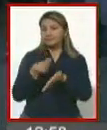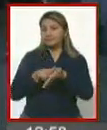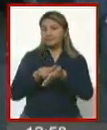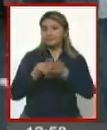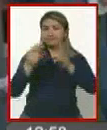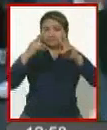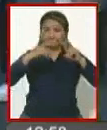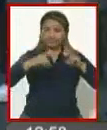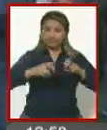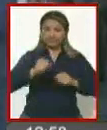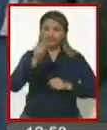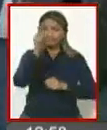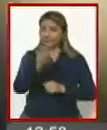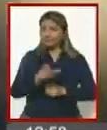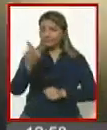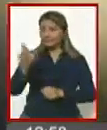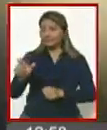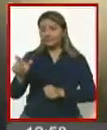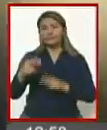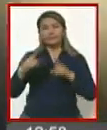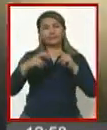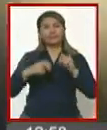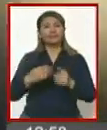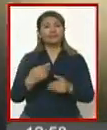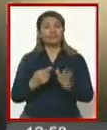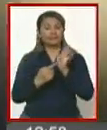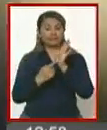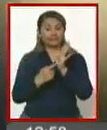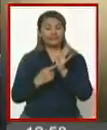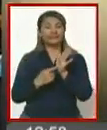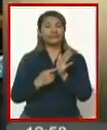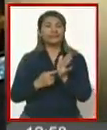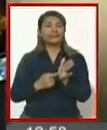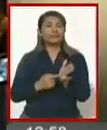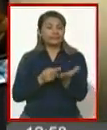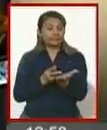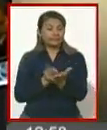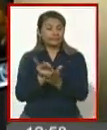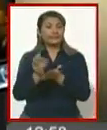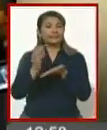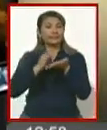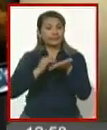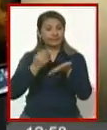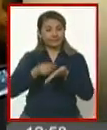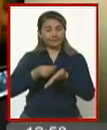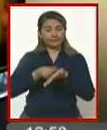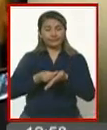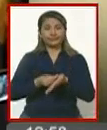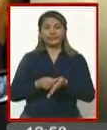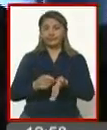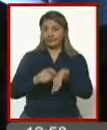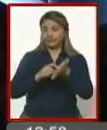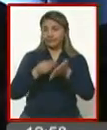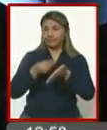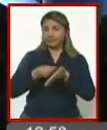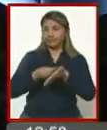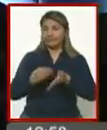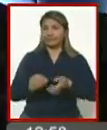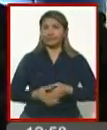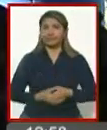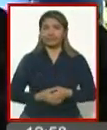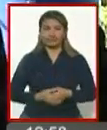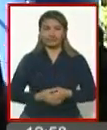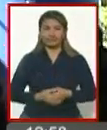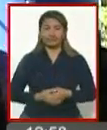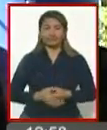un análisis con el Ministerio de Economía. Entonces ellos tienen que mostrar que evidentemente les hace falta más recursos y exigir más recursos. ¿Apoyan esta reunión